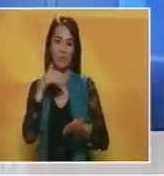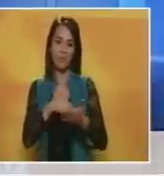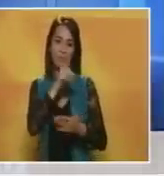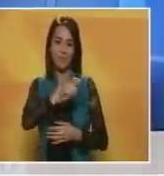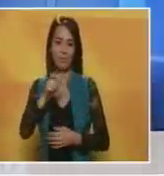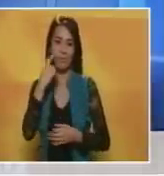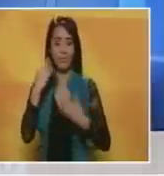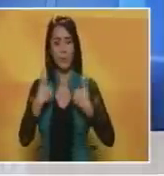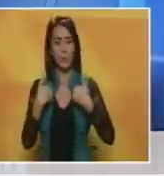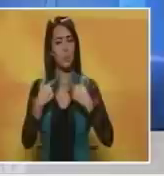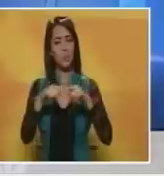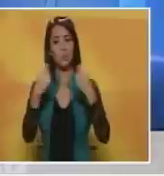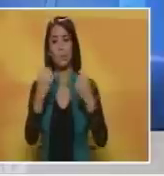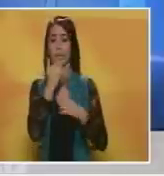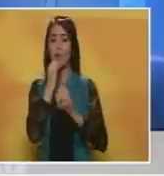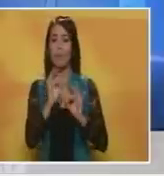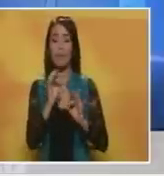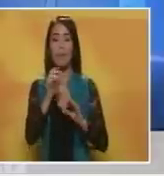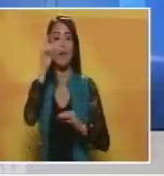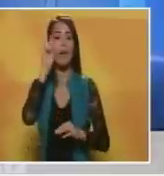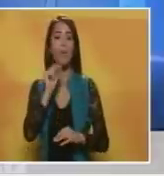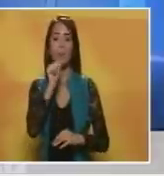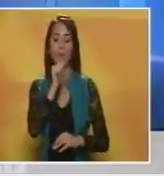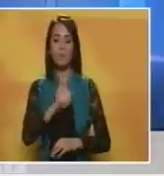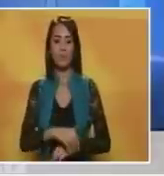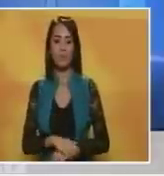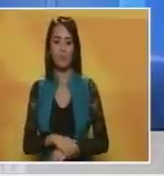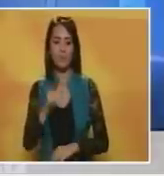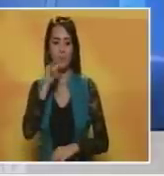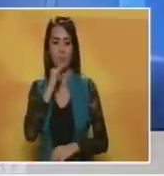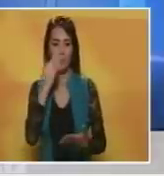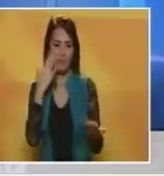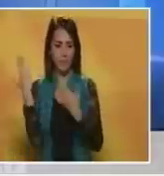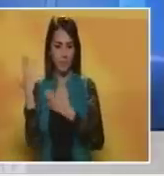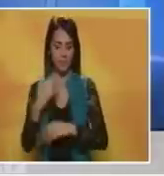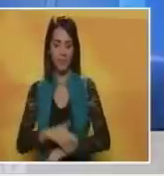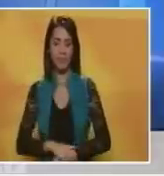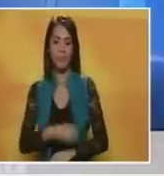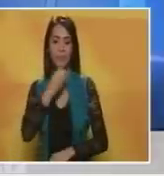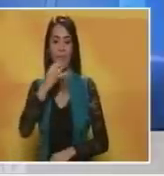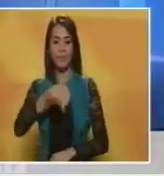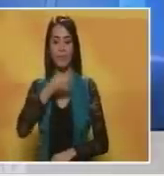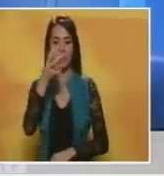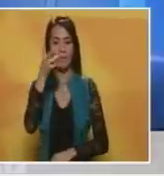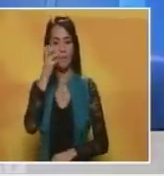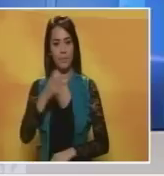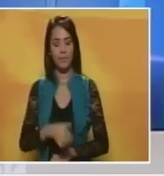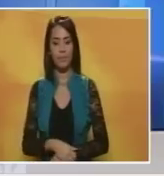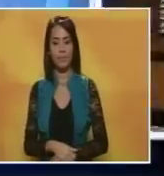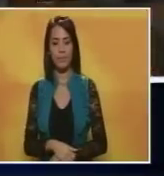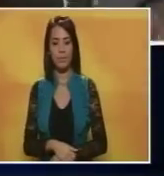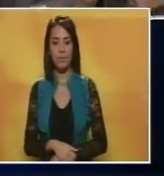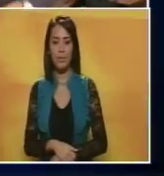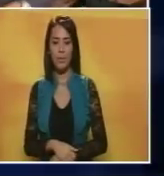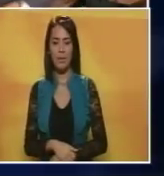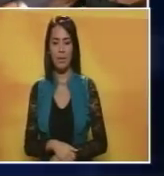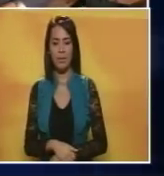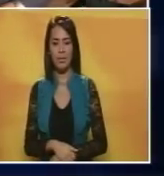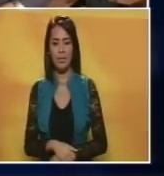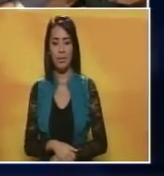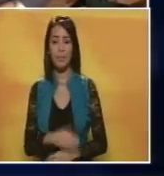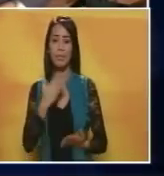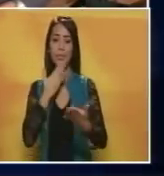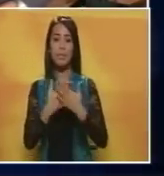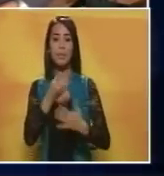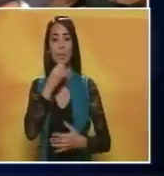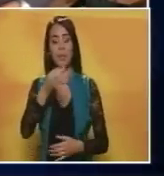miranda son afectados por fallas en el suministro de agua potable ángel lópez se nos amplía la información muy buenas tardes ángel te escuchamos gracias